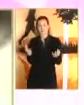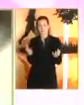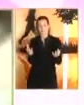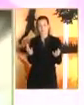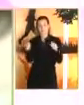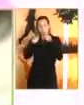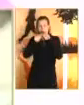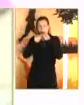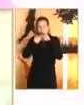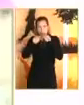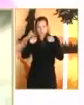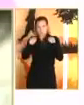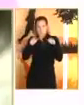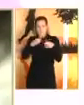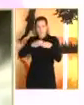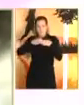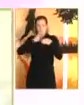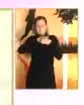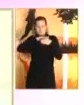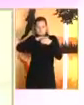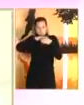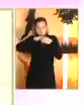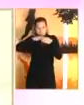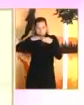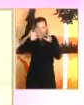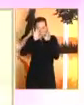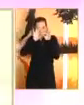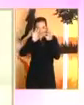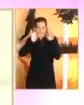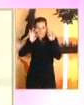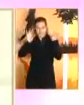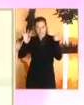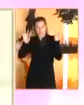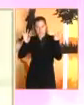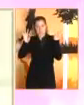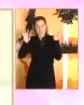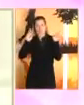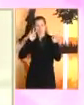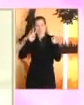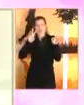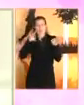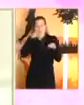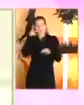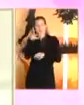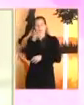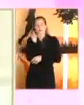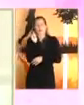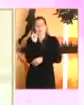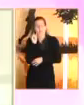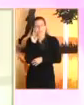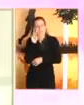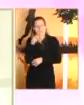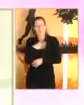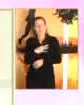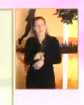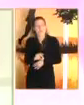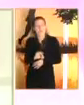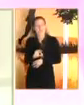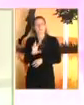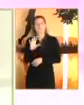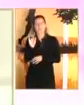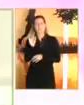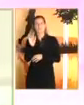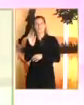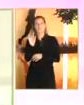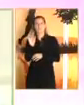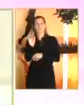formado como una especie de película, de capa. Sí, allí. Yo no sé si la cámara lo capta. Sí, sí se ve, sí se ve.